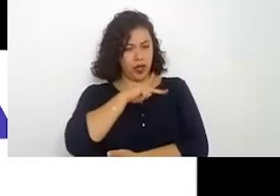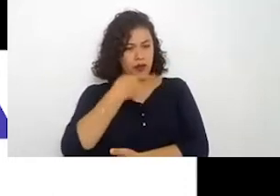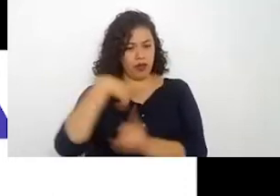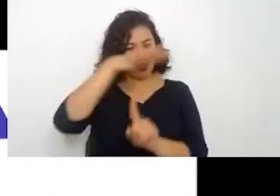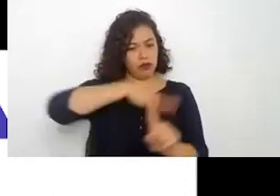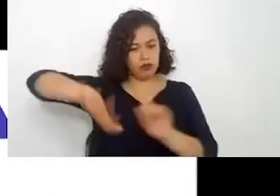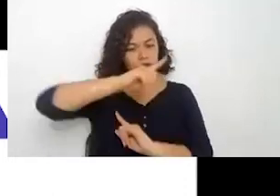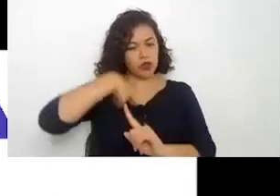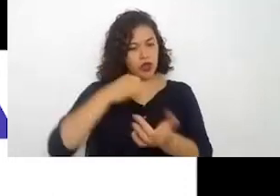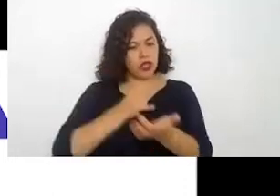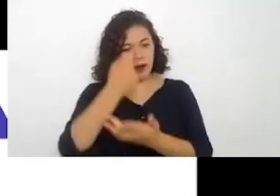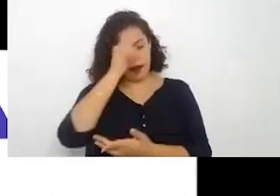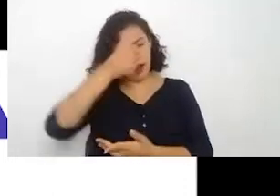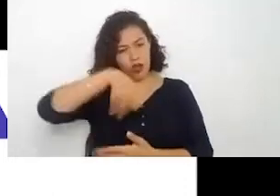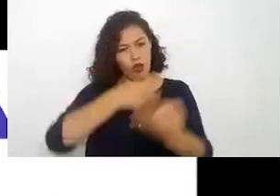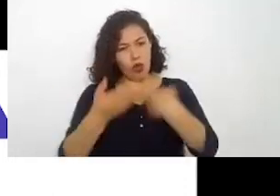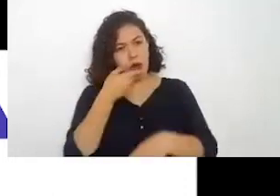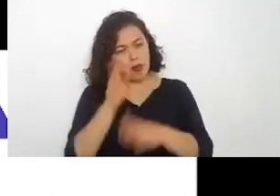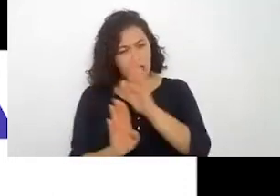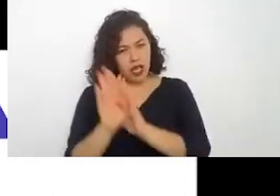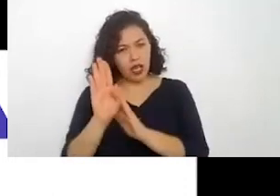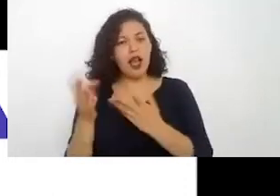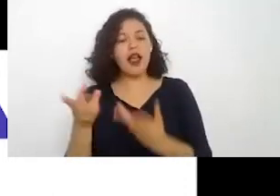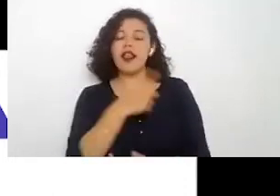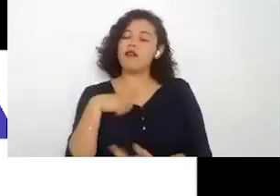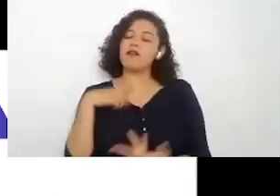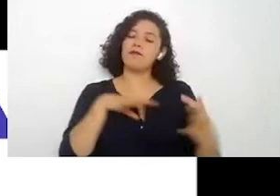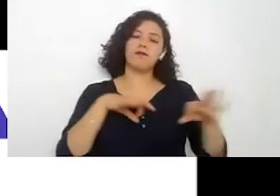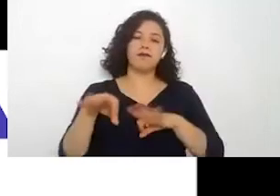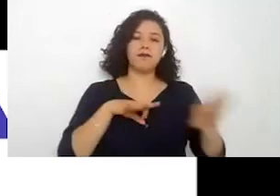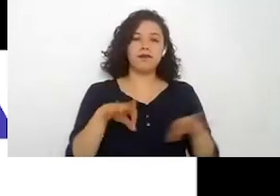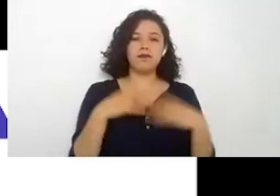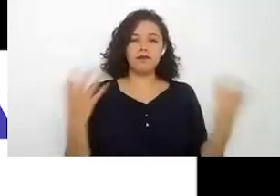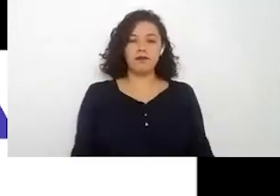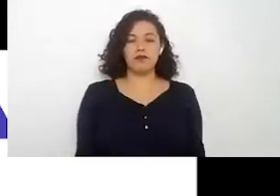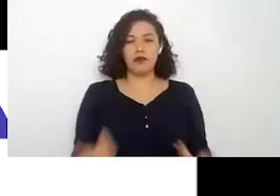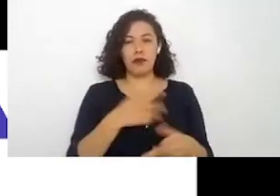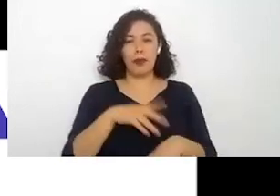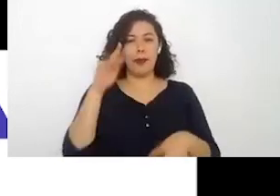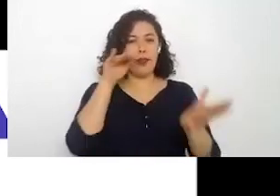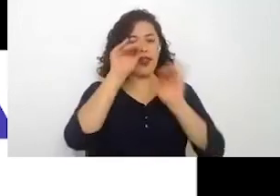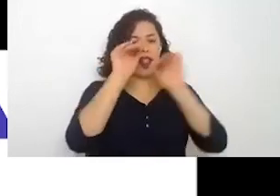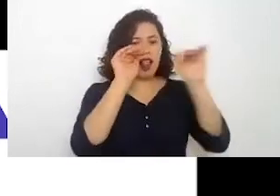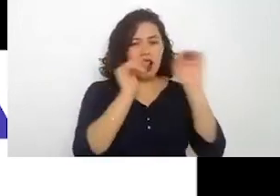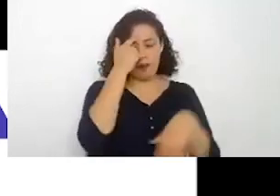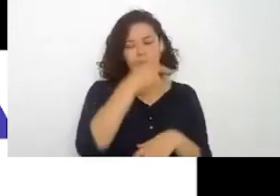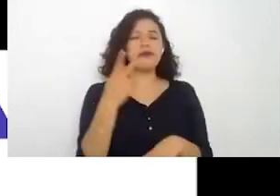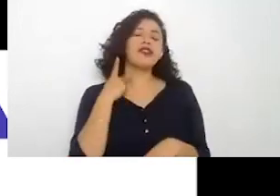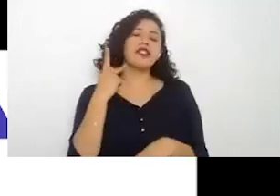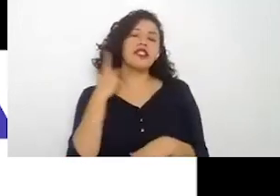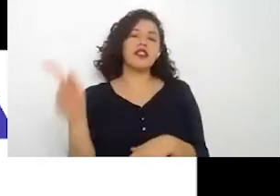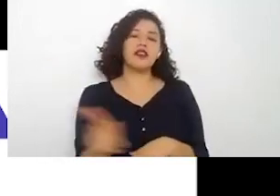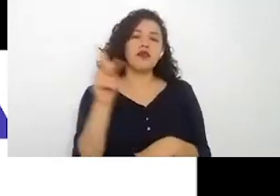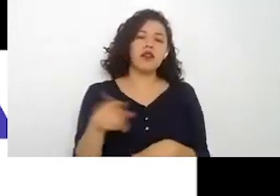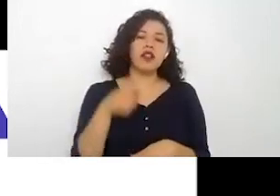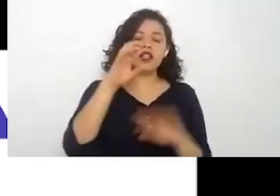¿sí? Entonces, hay que trabajar en ello. La incidencia en políticas públicas es importantísima por parte de las organizaciones